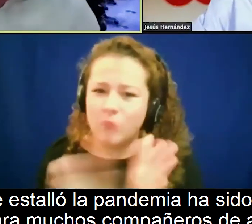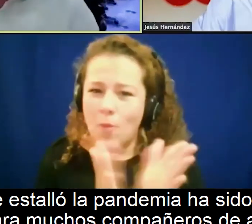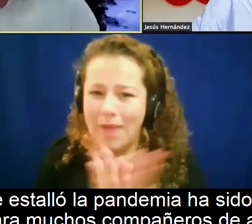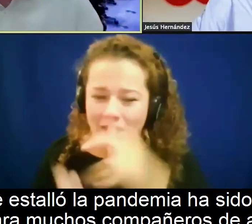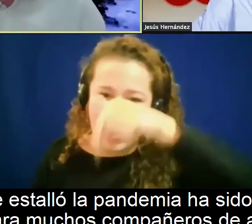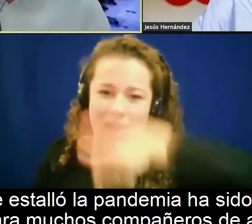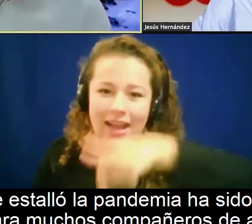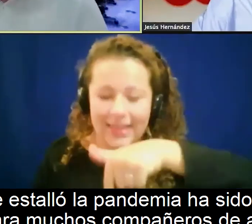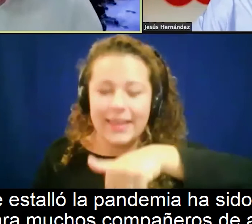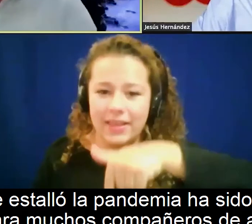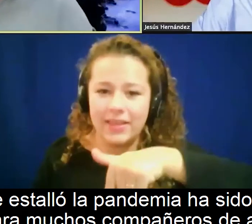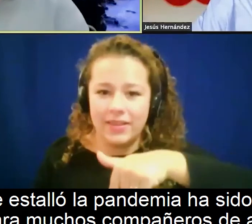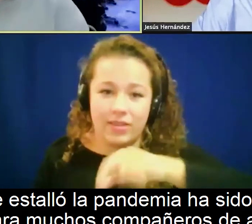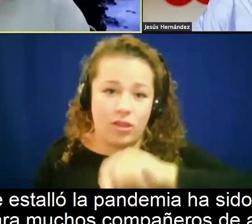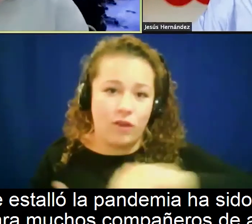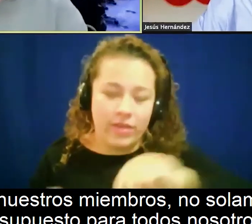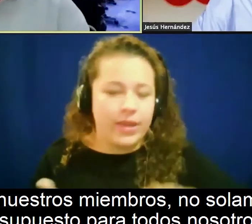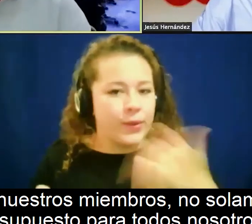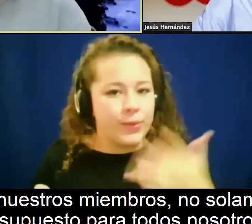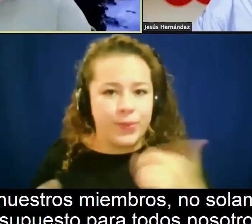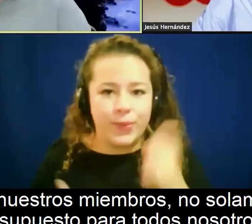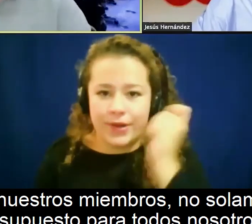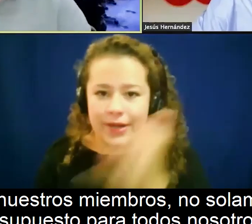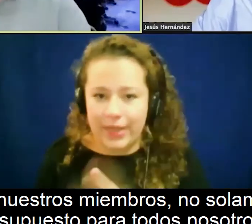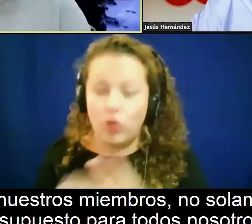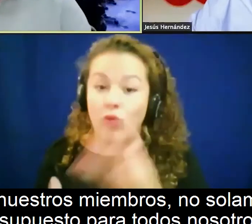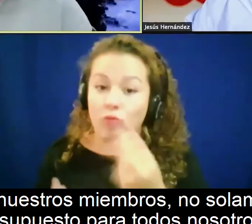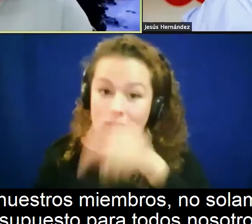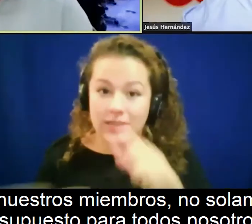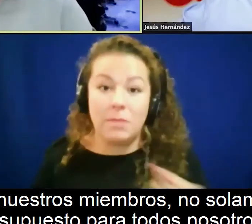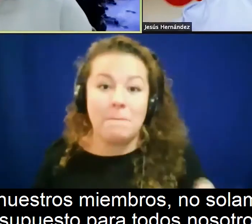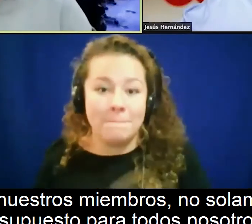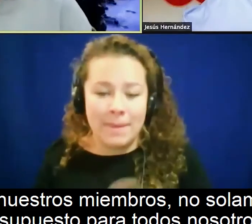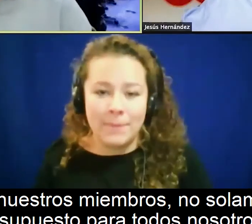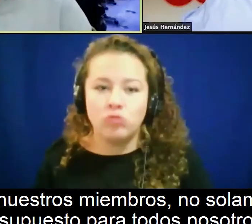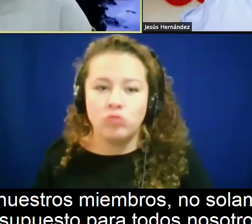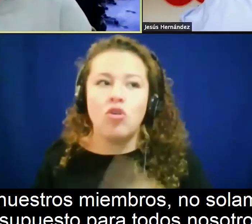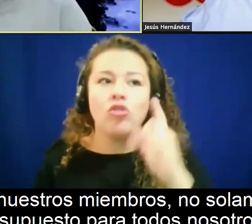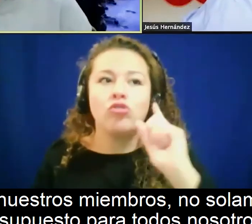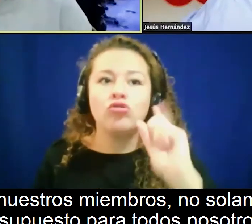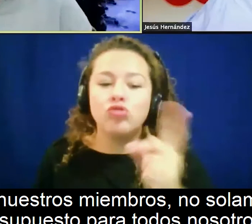de la oficina y para muchos de nuestros miembros, no solamente por obviamente,